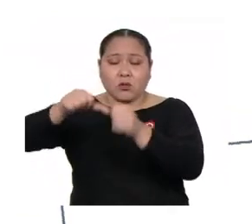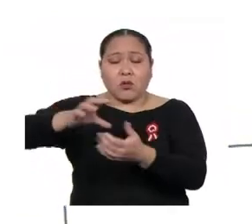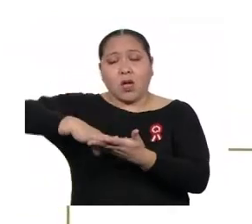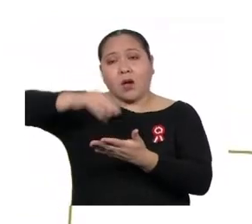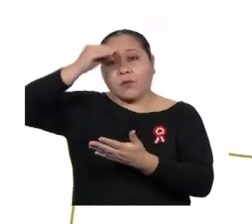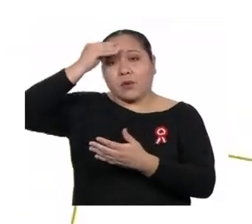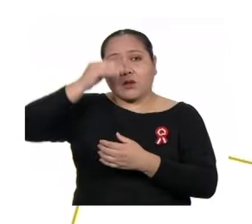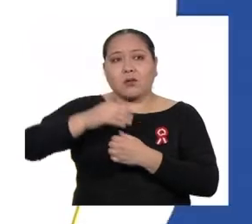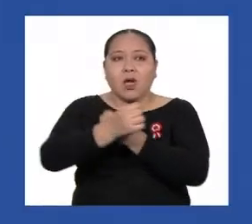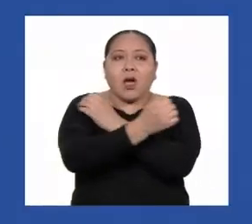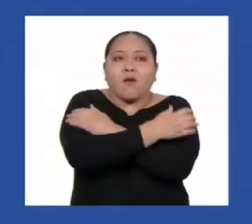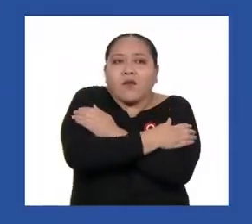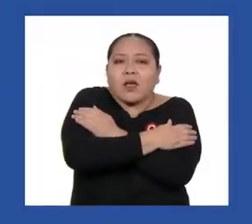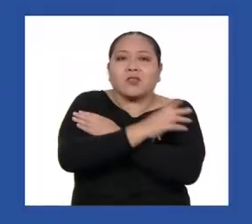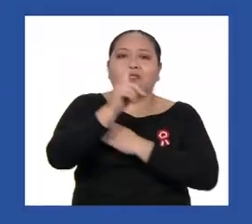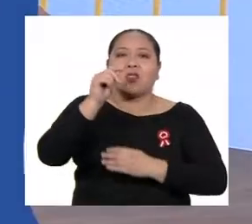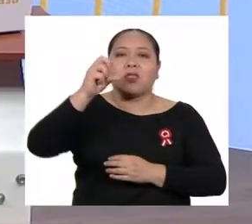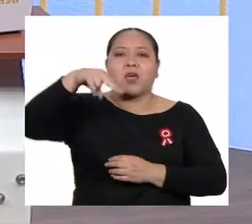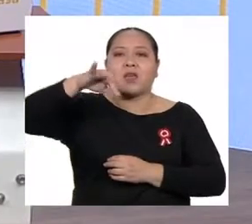abrazo, Tania.